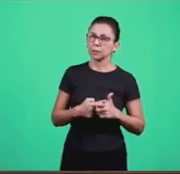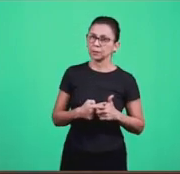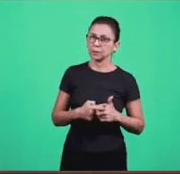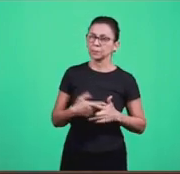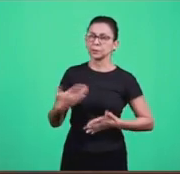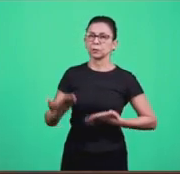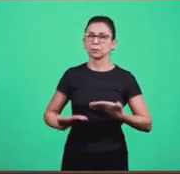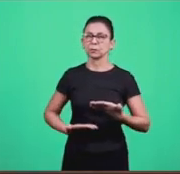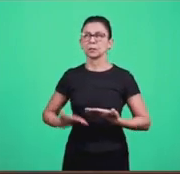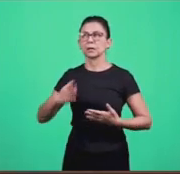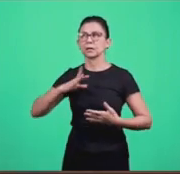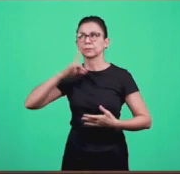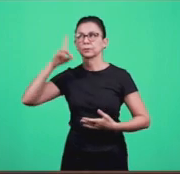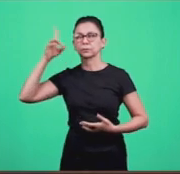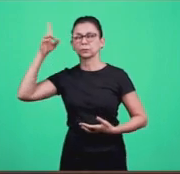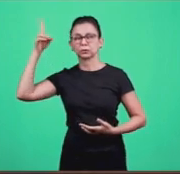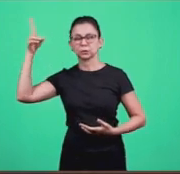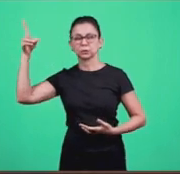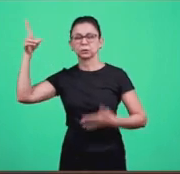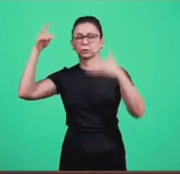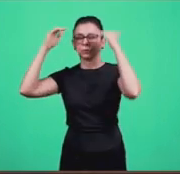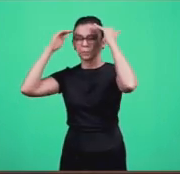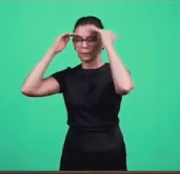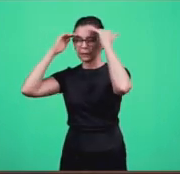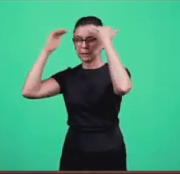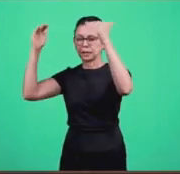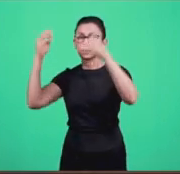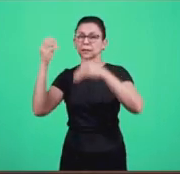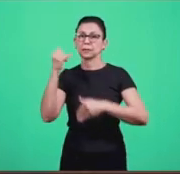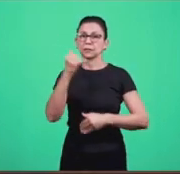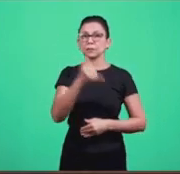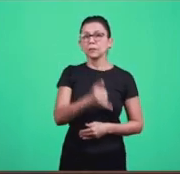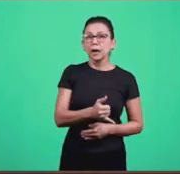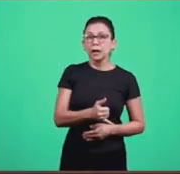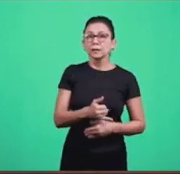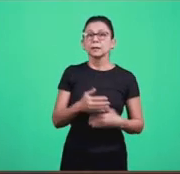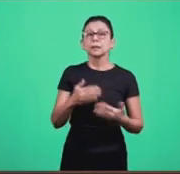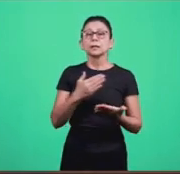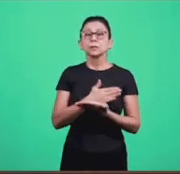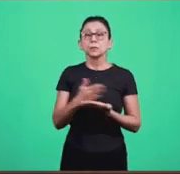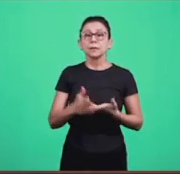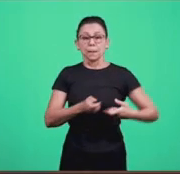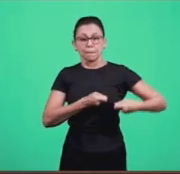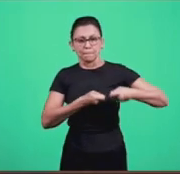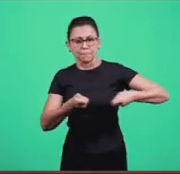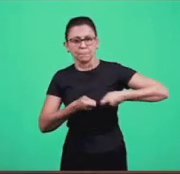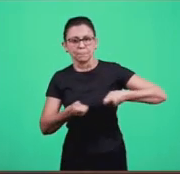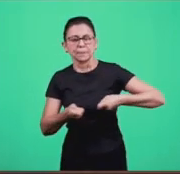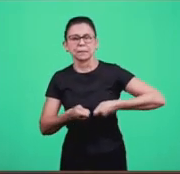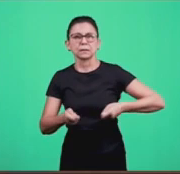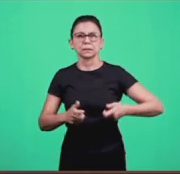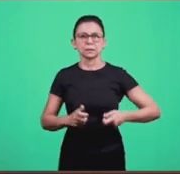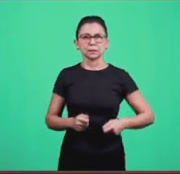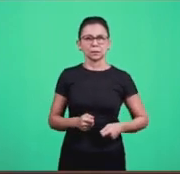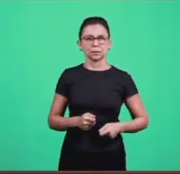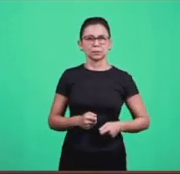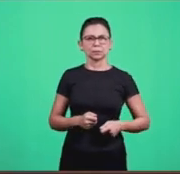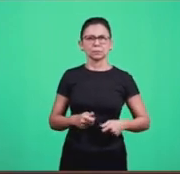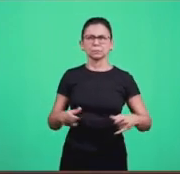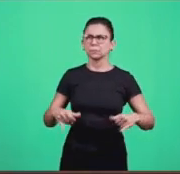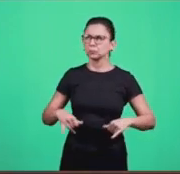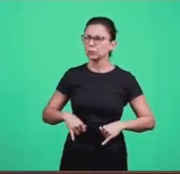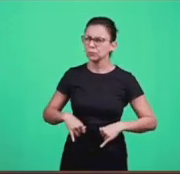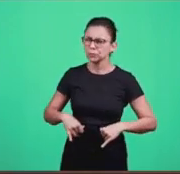él habla la palabra del Señor, cuando él trae la voluntad del Señor, él sufre muchas veces